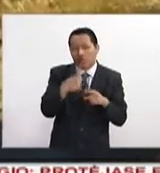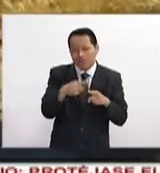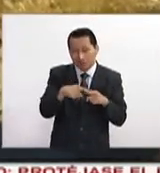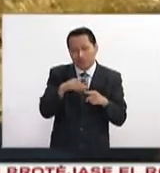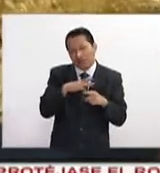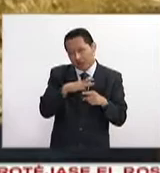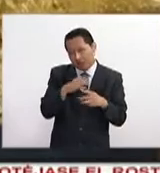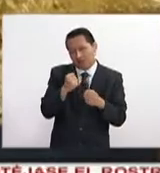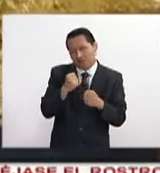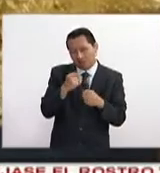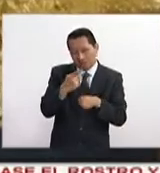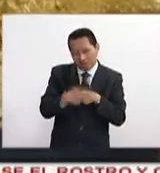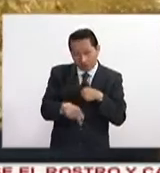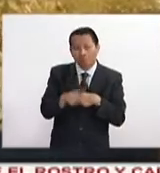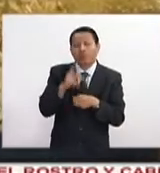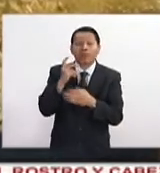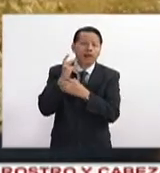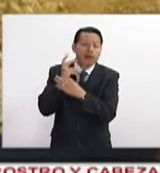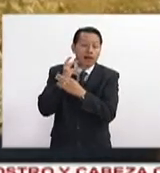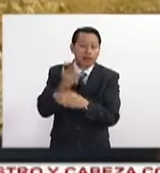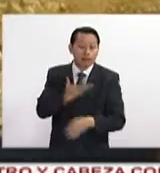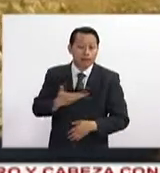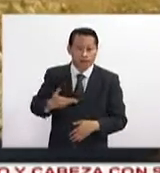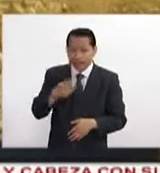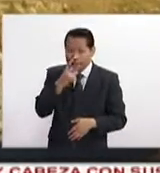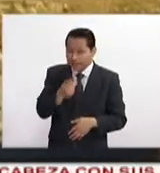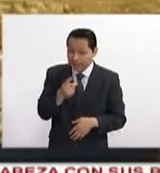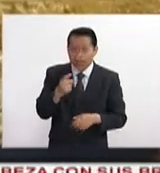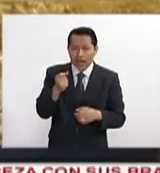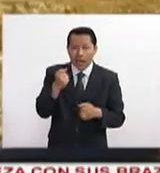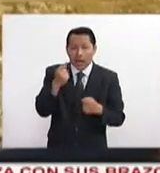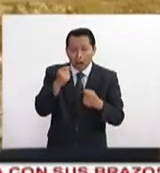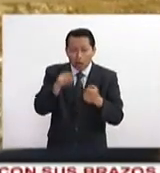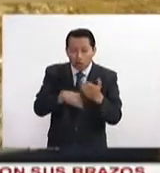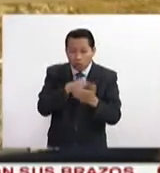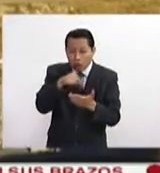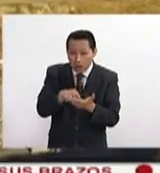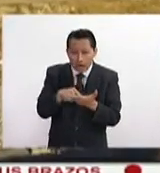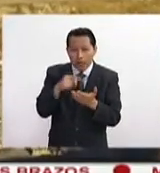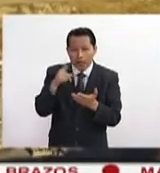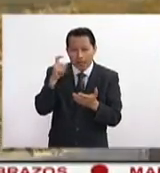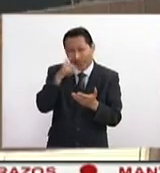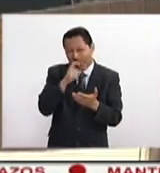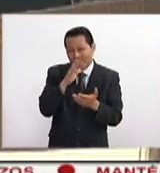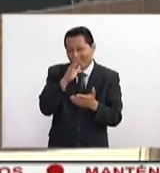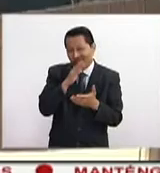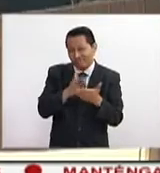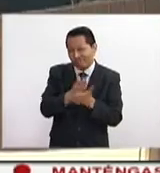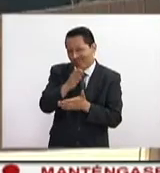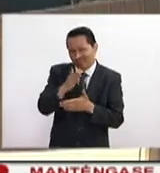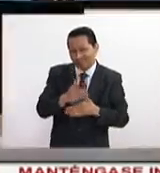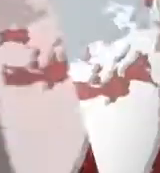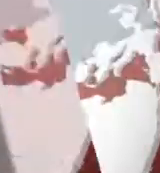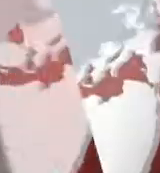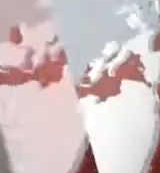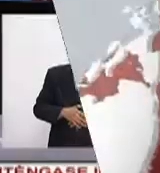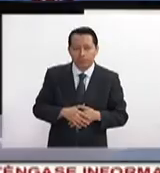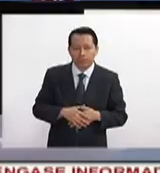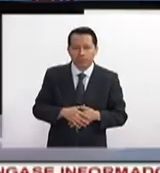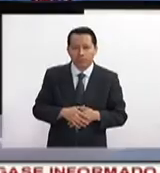y peligrosos. Según el mandatario, hay lugares tan remotos en la frontera que nadie lo cruza.